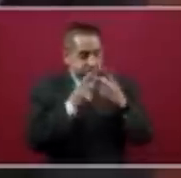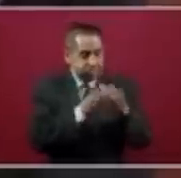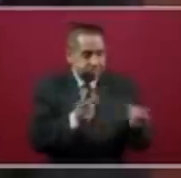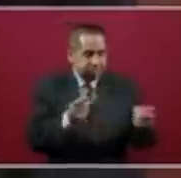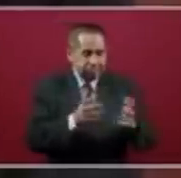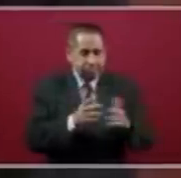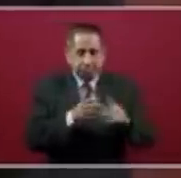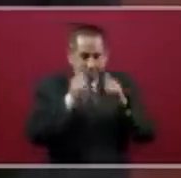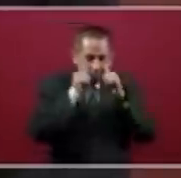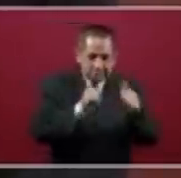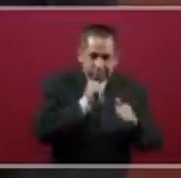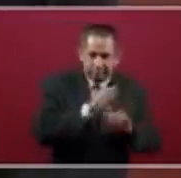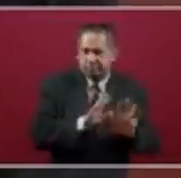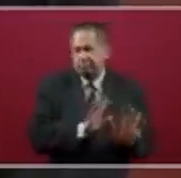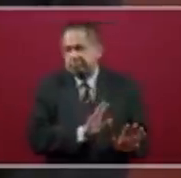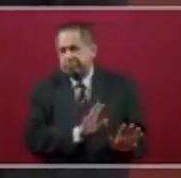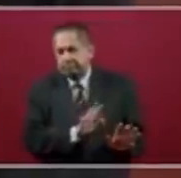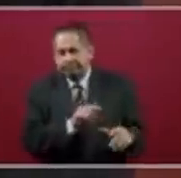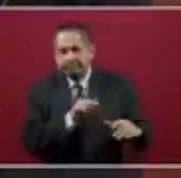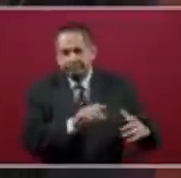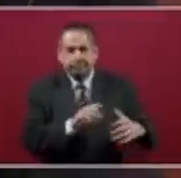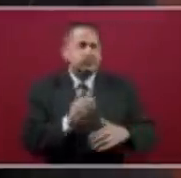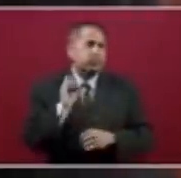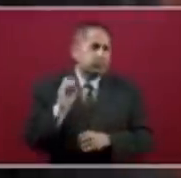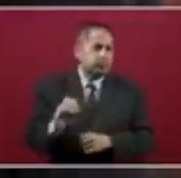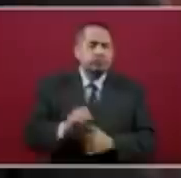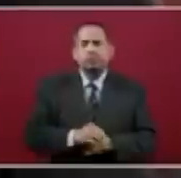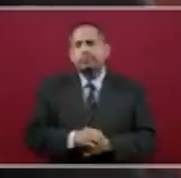no atendidos, o